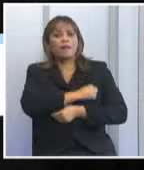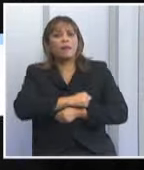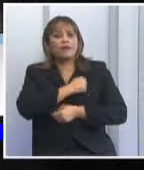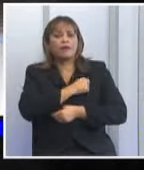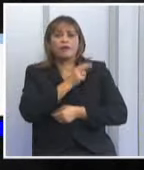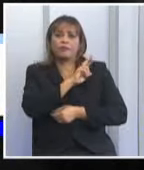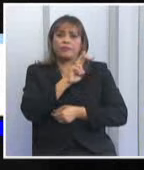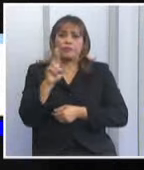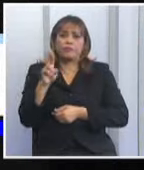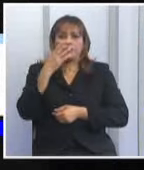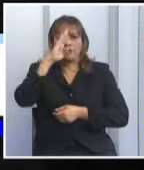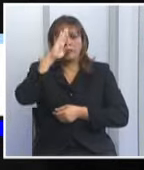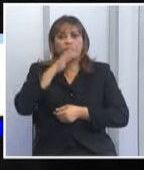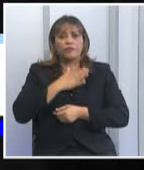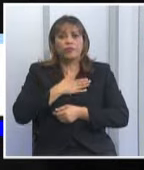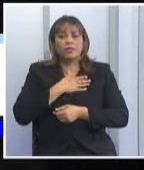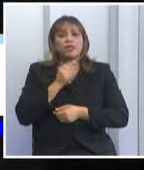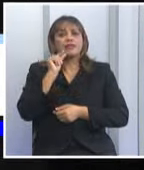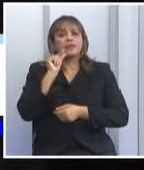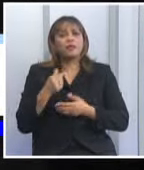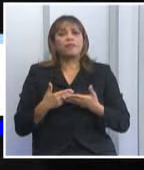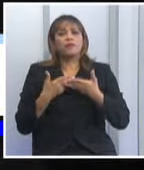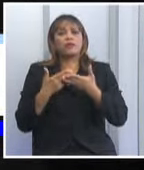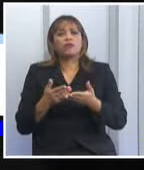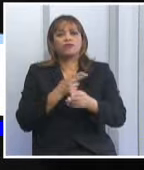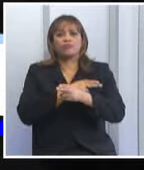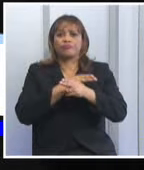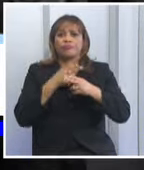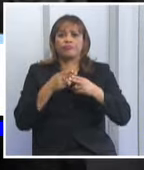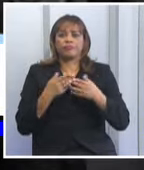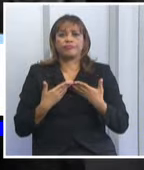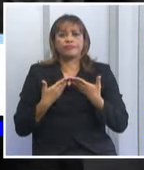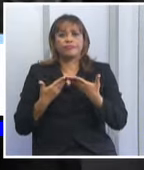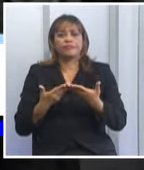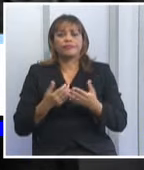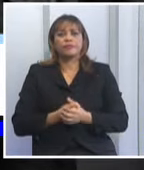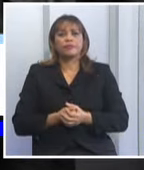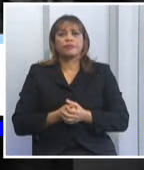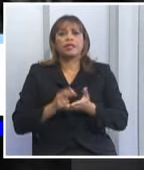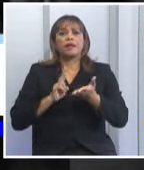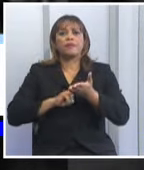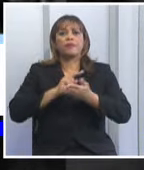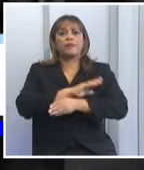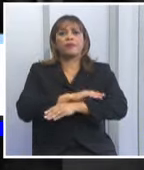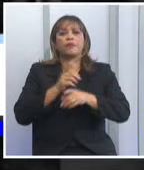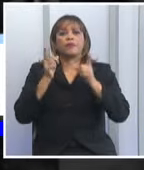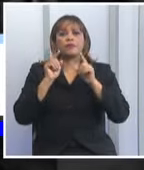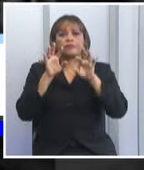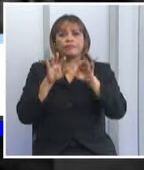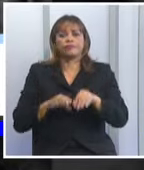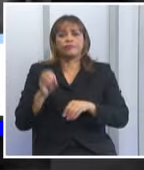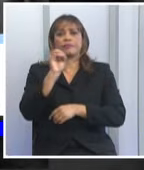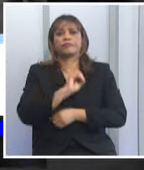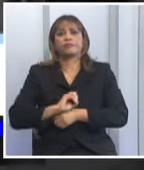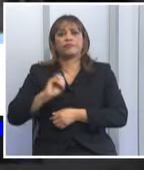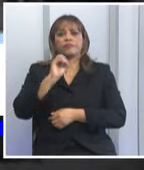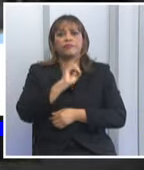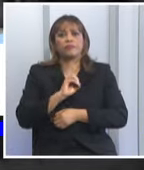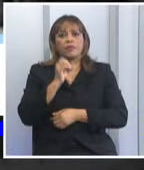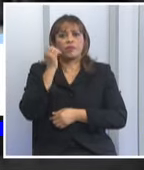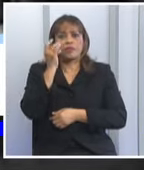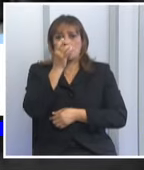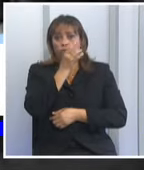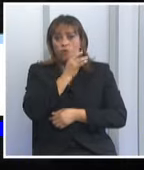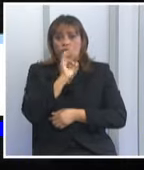de la Revolución cubana, a la que consagró su larga vida". Por su parte, el miembro del Buró Político y secretario de Organización del